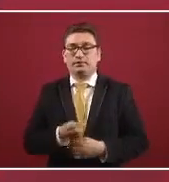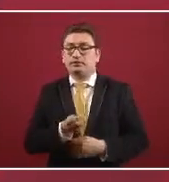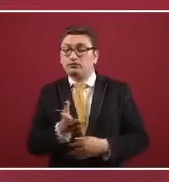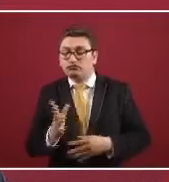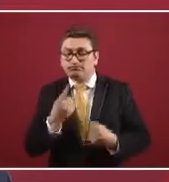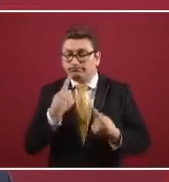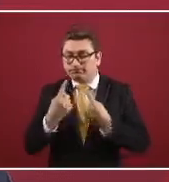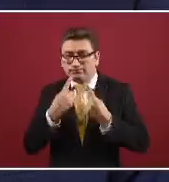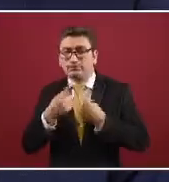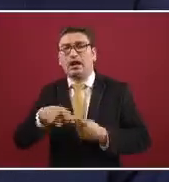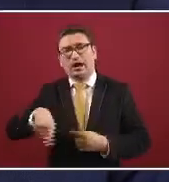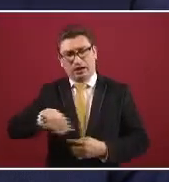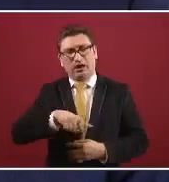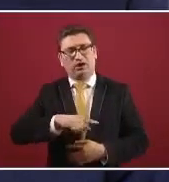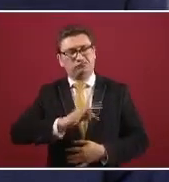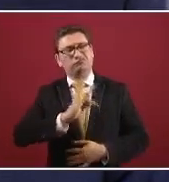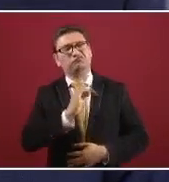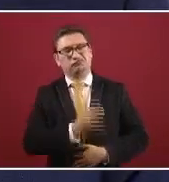desde luego que haya